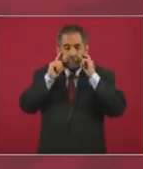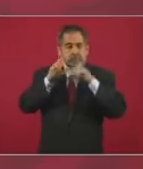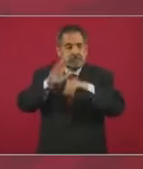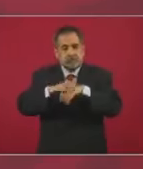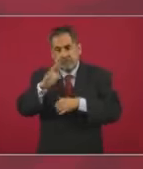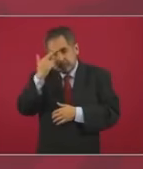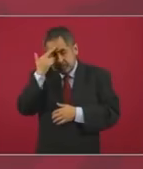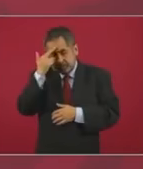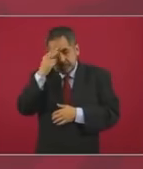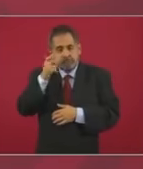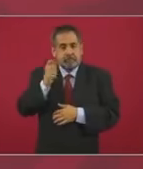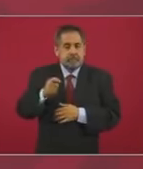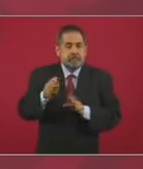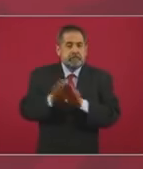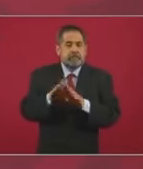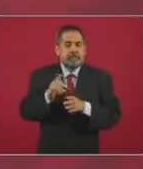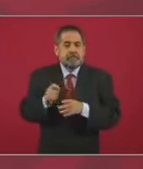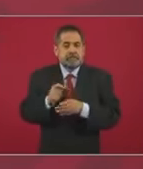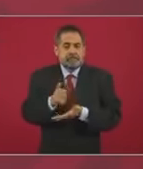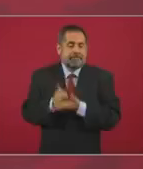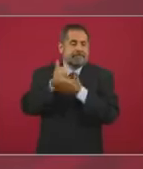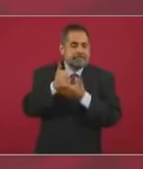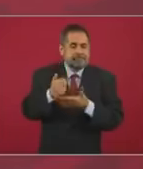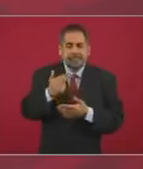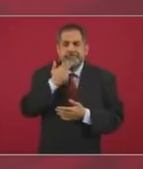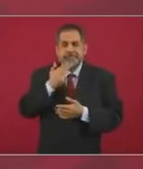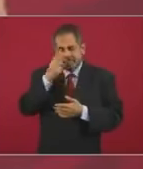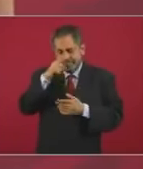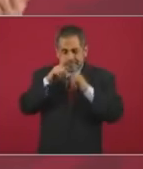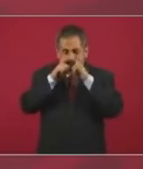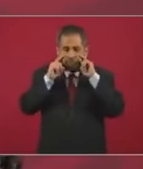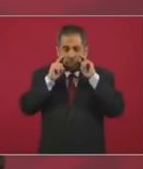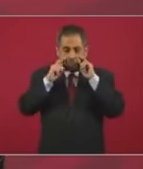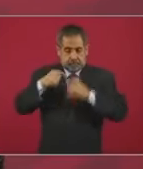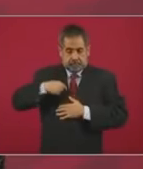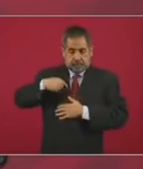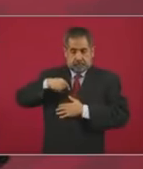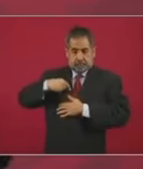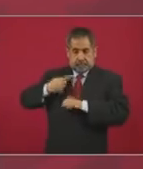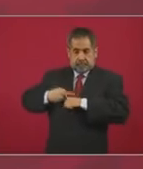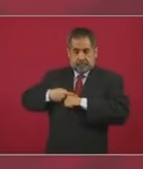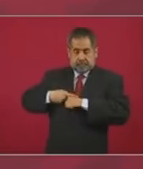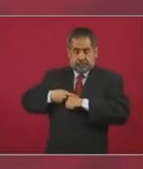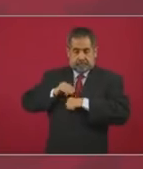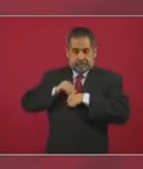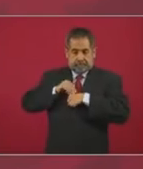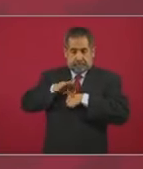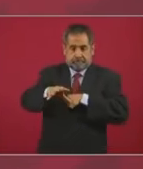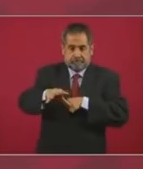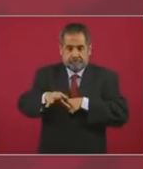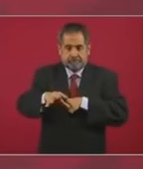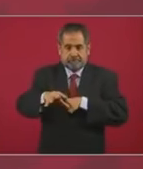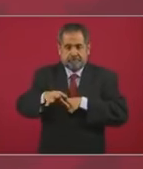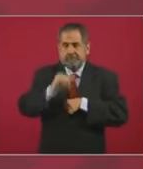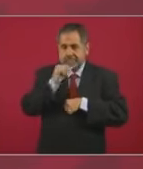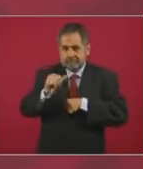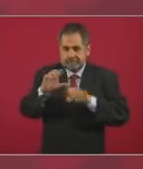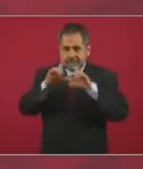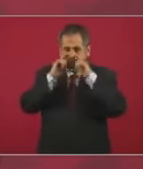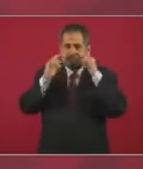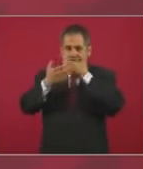cubrebocas es un instrumento solidario, lo usamos para no contagiar a los demás, pero no tener la falsa sensación de